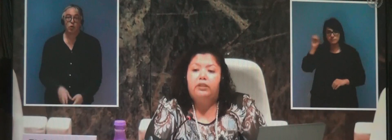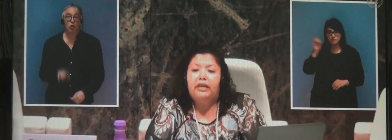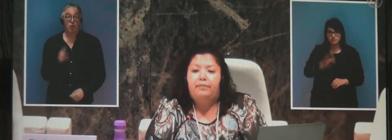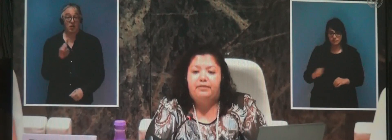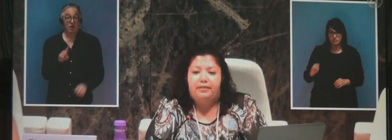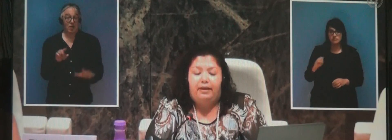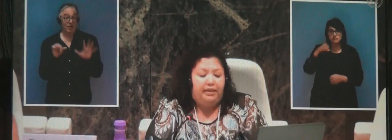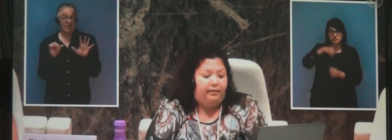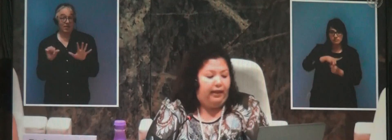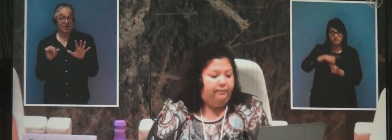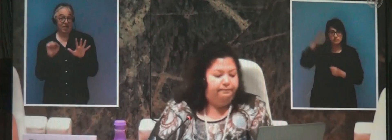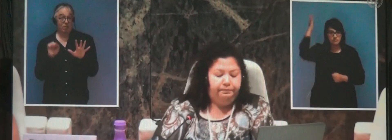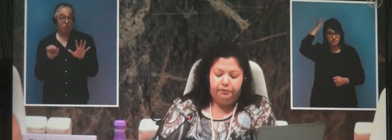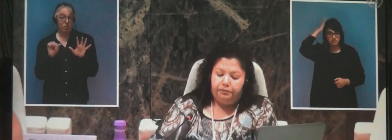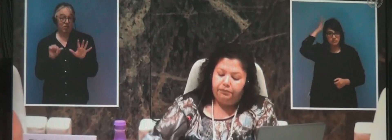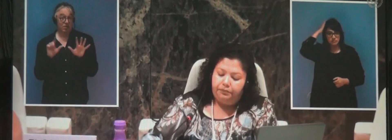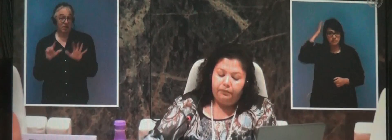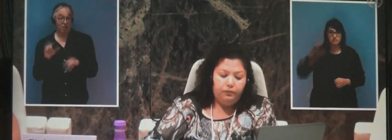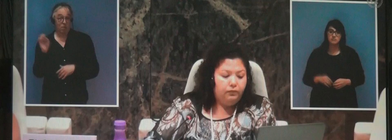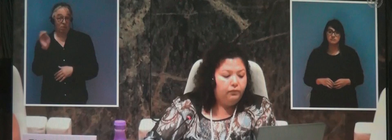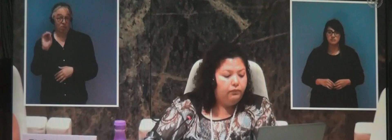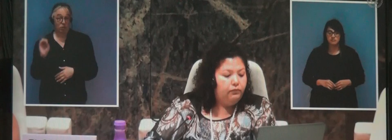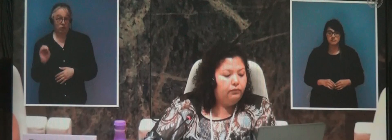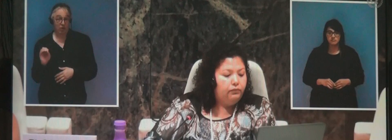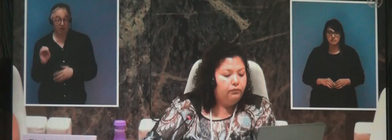16.67% con discapacidad mental.